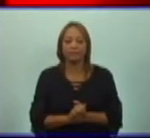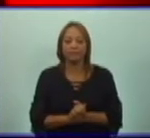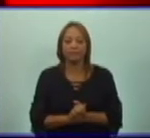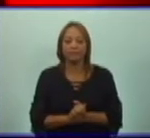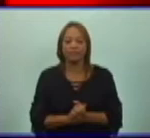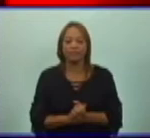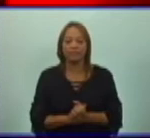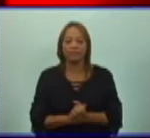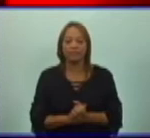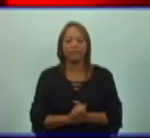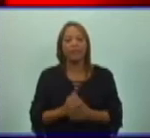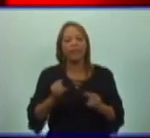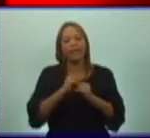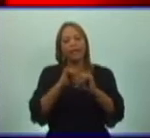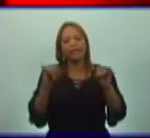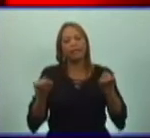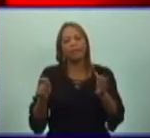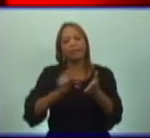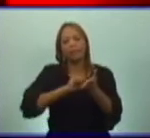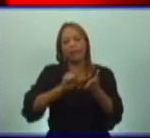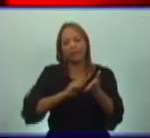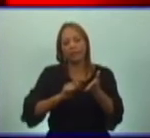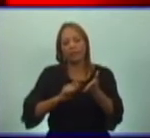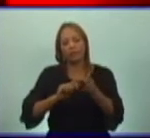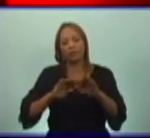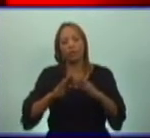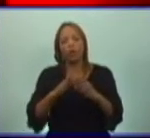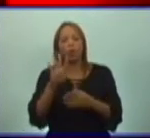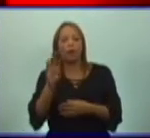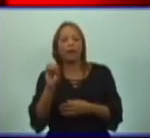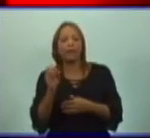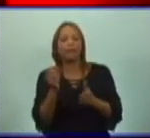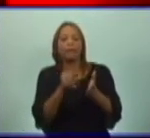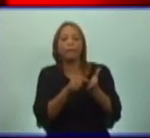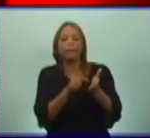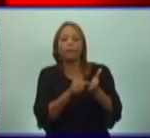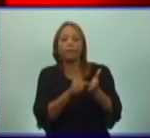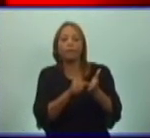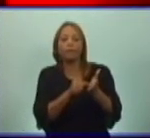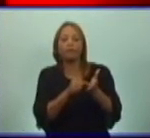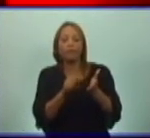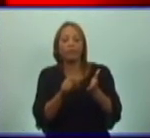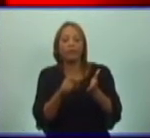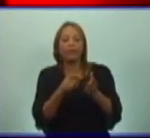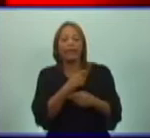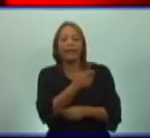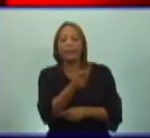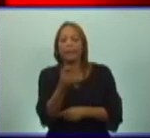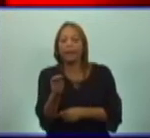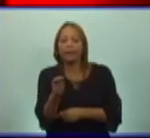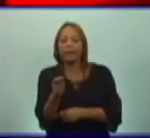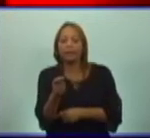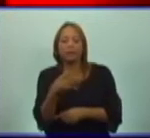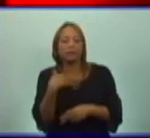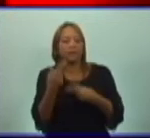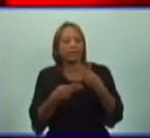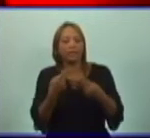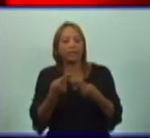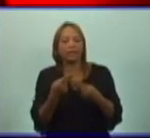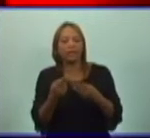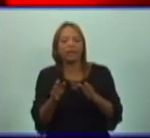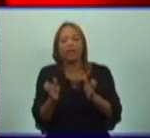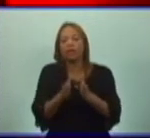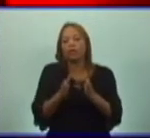Bueno, en el informe escrito de estos 40 puntos, el maestro tendrá en cuenta el ajuste al